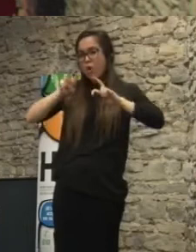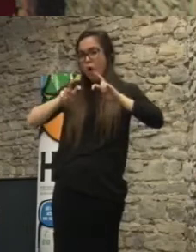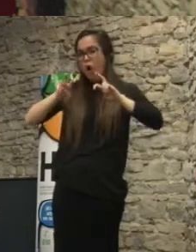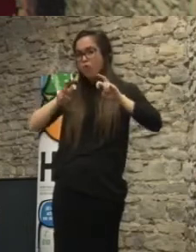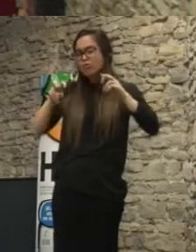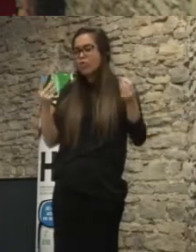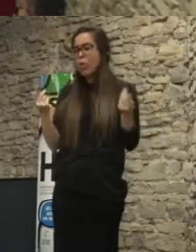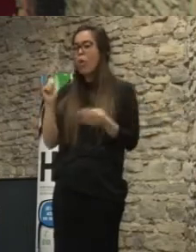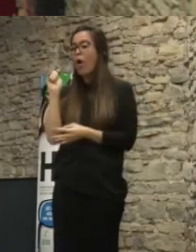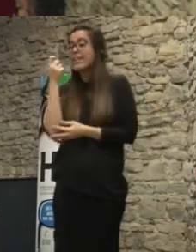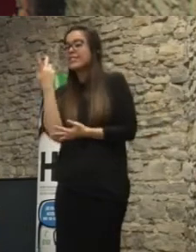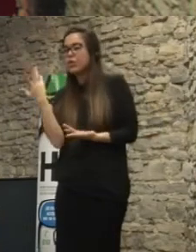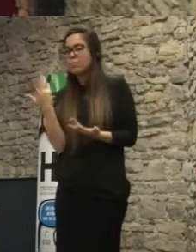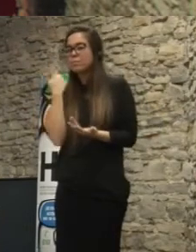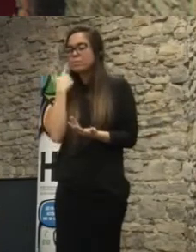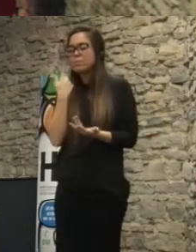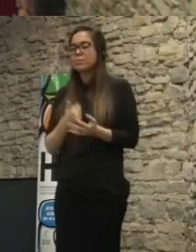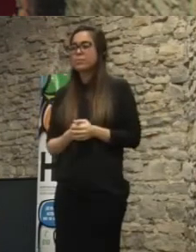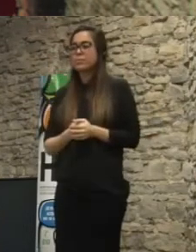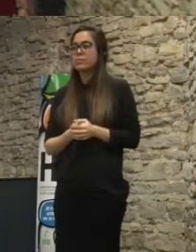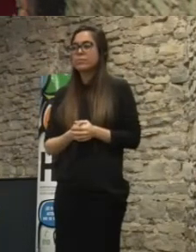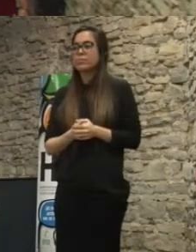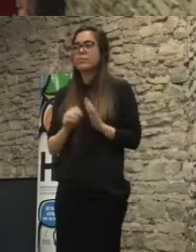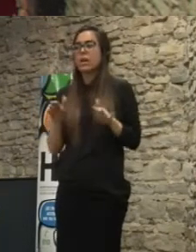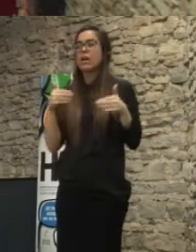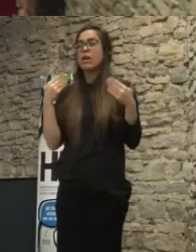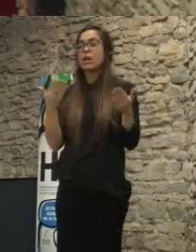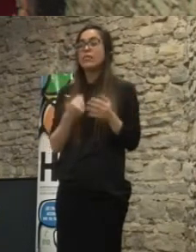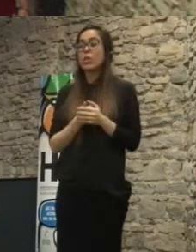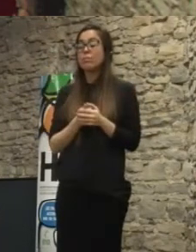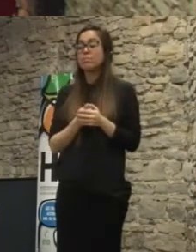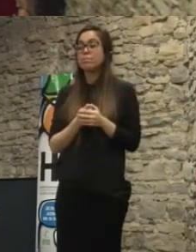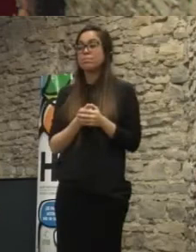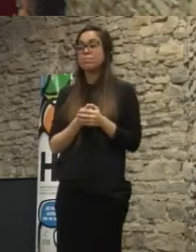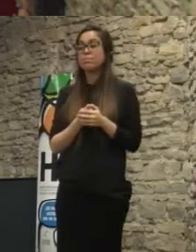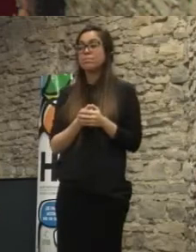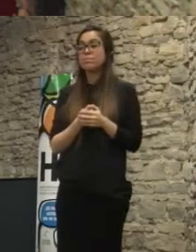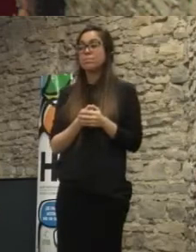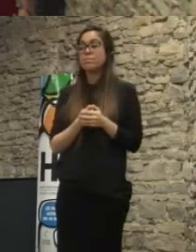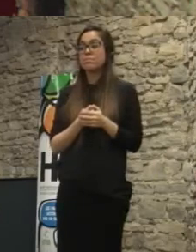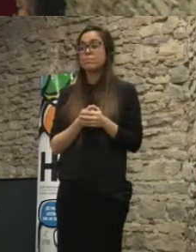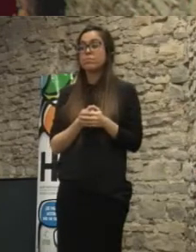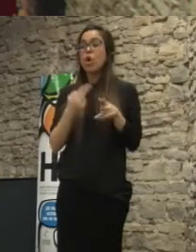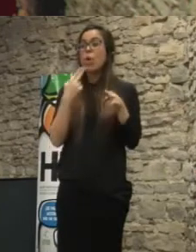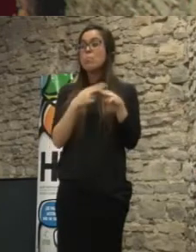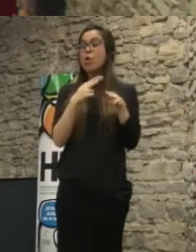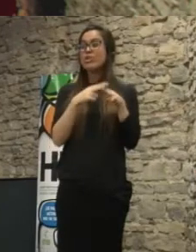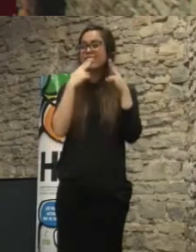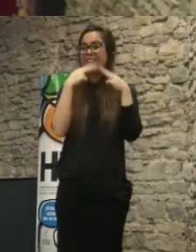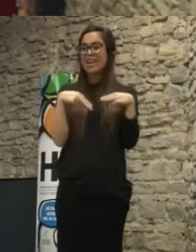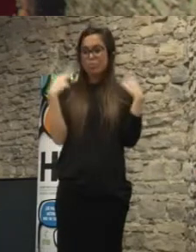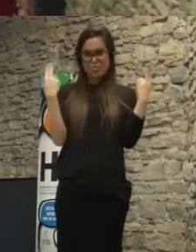éxito rotundo de la charla, sería cómo conseguir que tenga los actores de estas políticas públicas, que somos